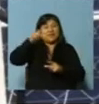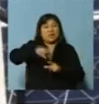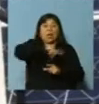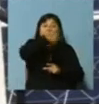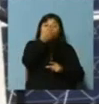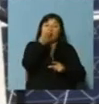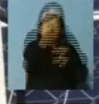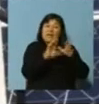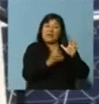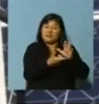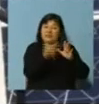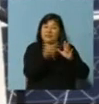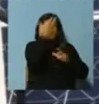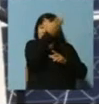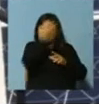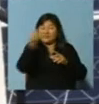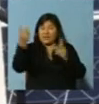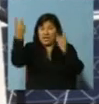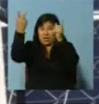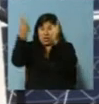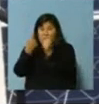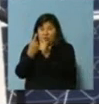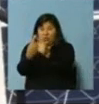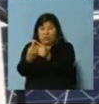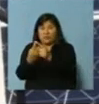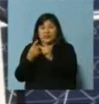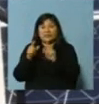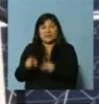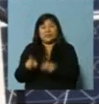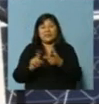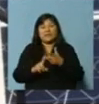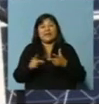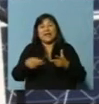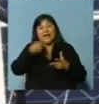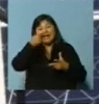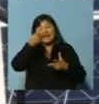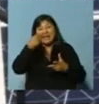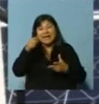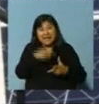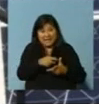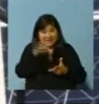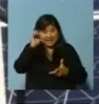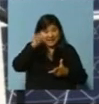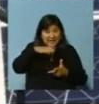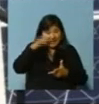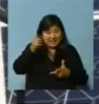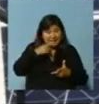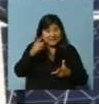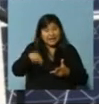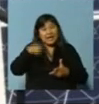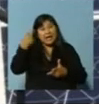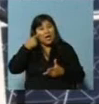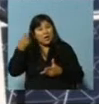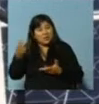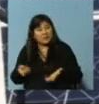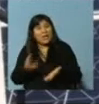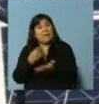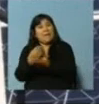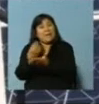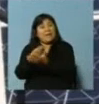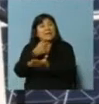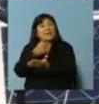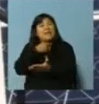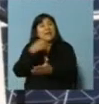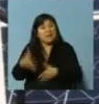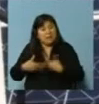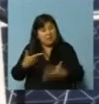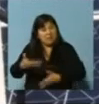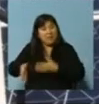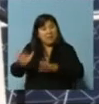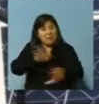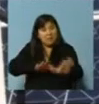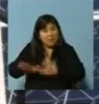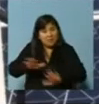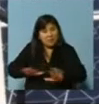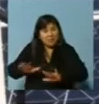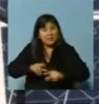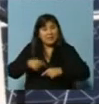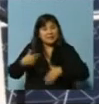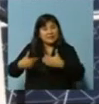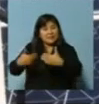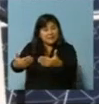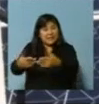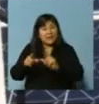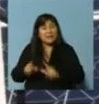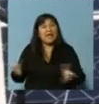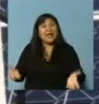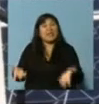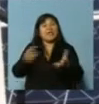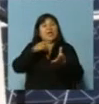de la compañía EGESA y ESETSA es de mantener una participación activa en todo lo que sea el